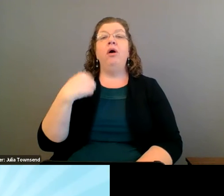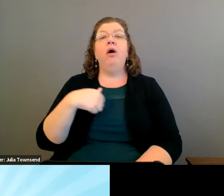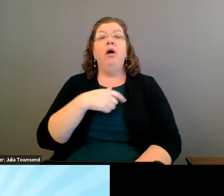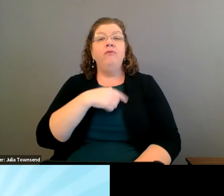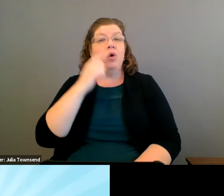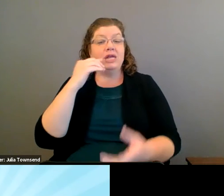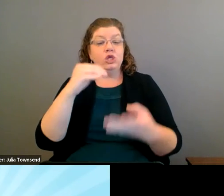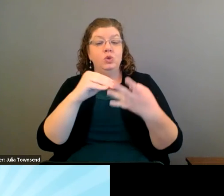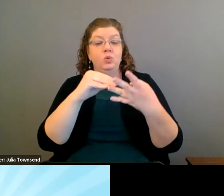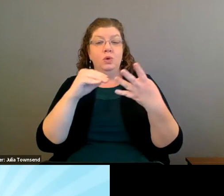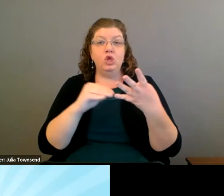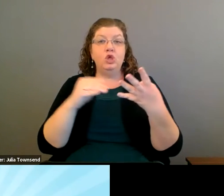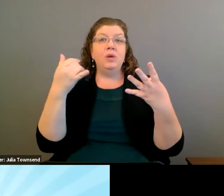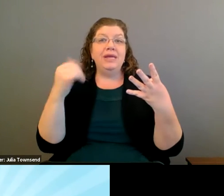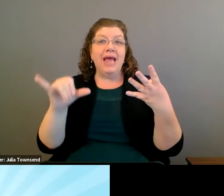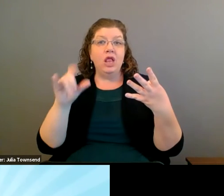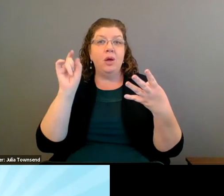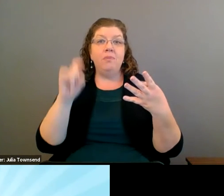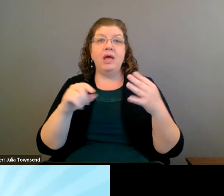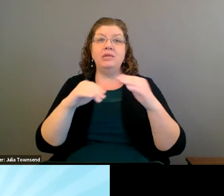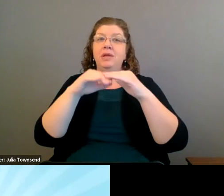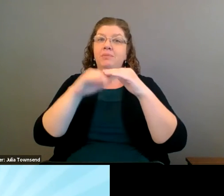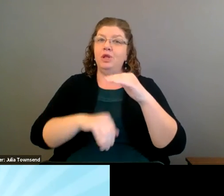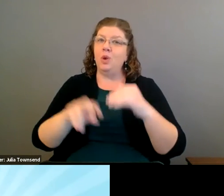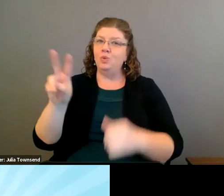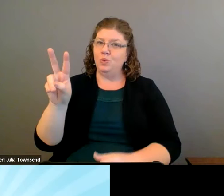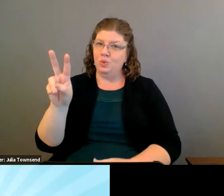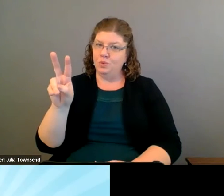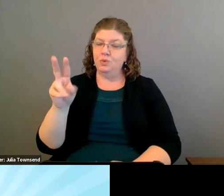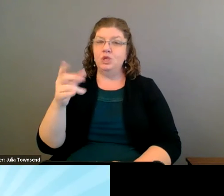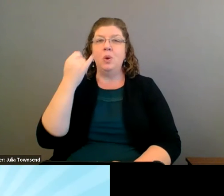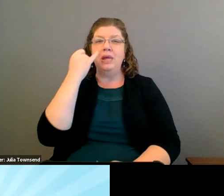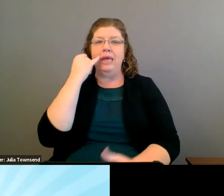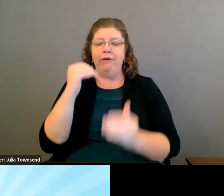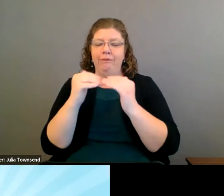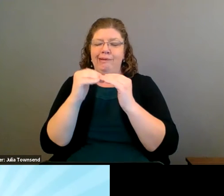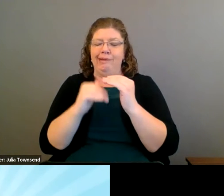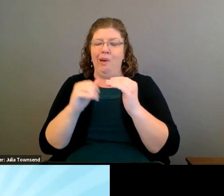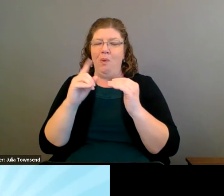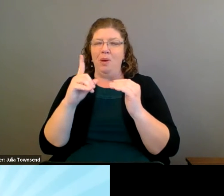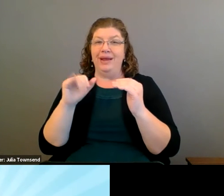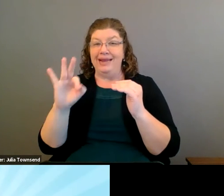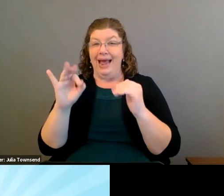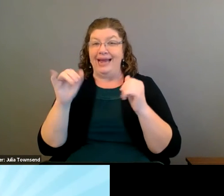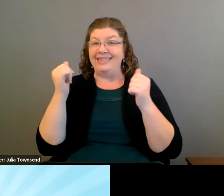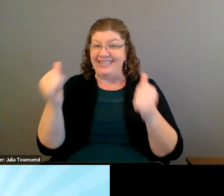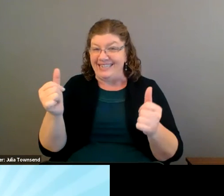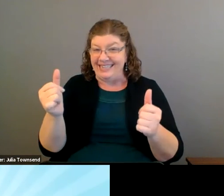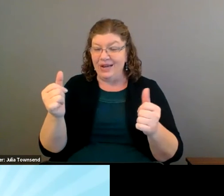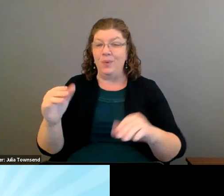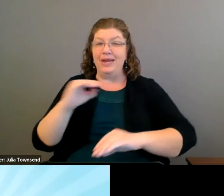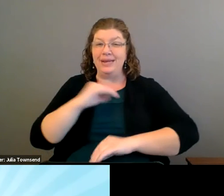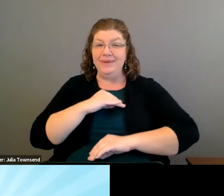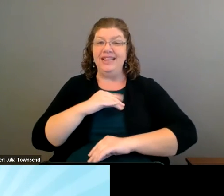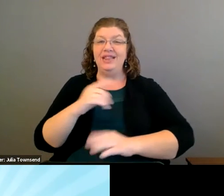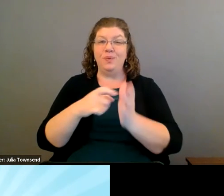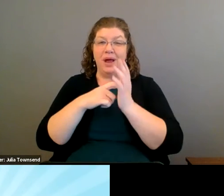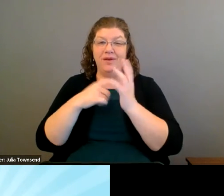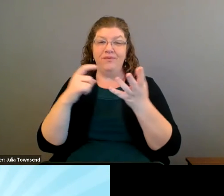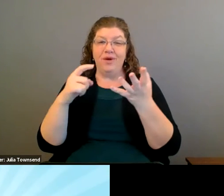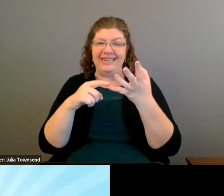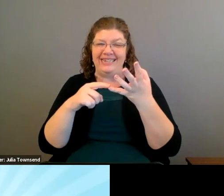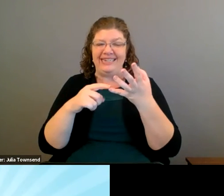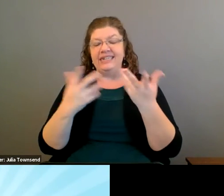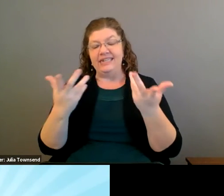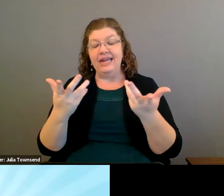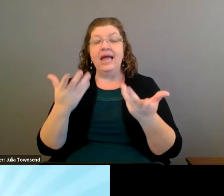2.0. Para que nosotros pasemos al nivel dorado, tenemos que estar por debajo de 2. Así que estamos en 1.9, cumpliríamos con